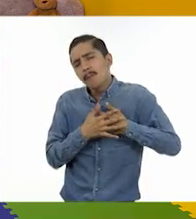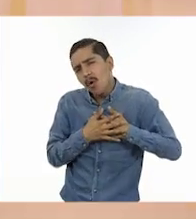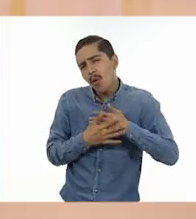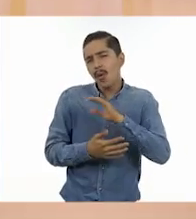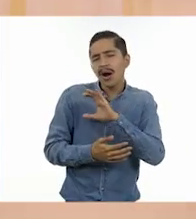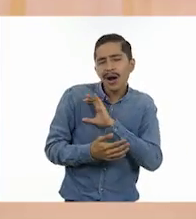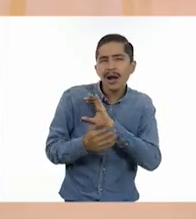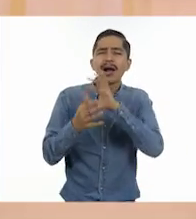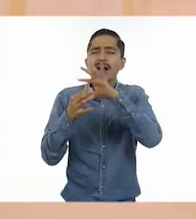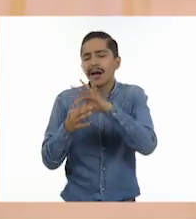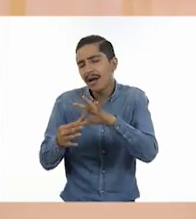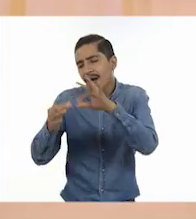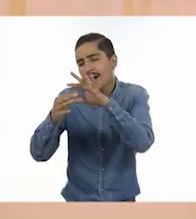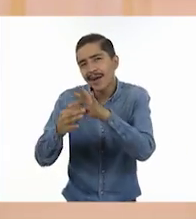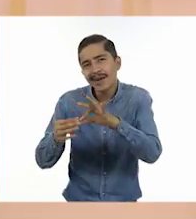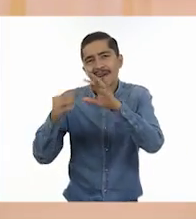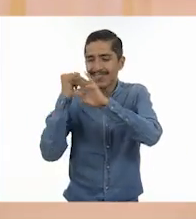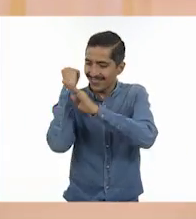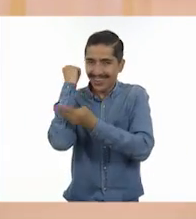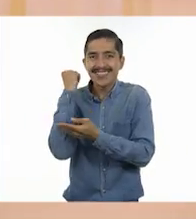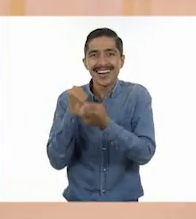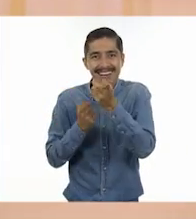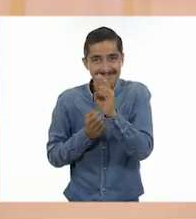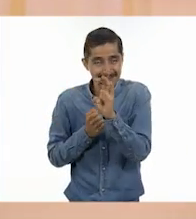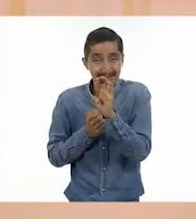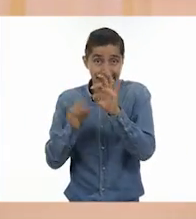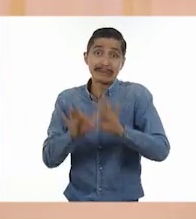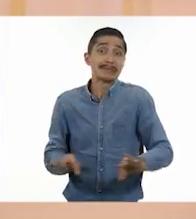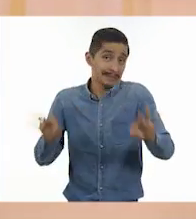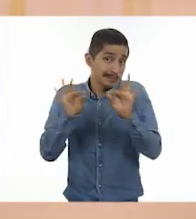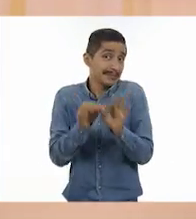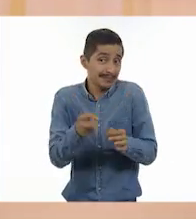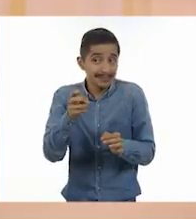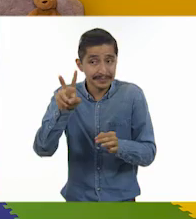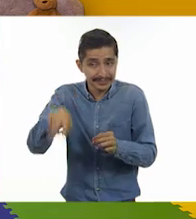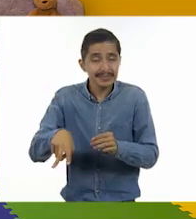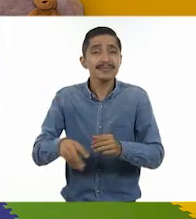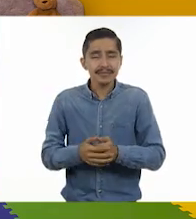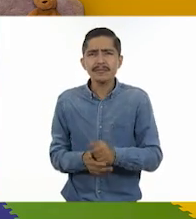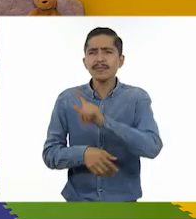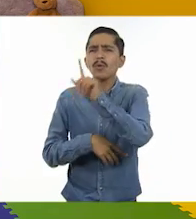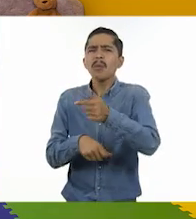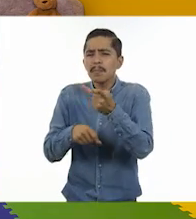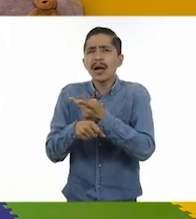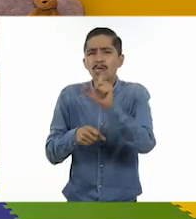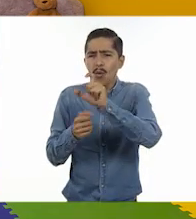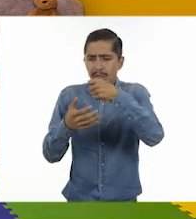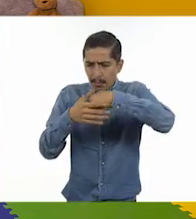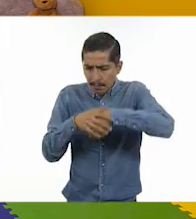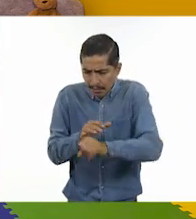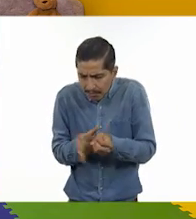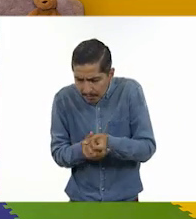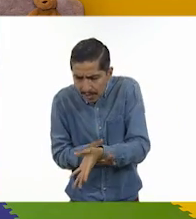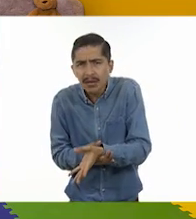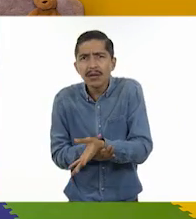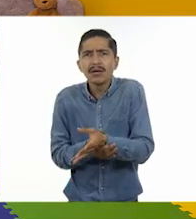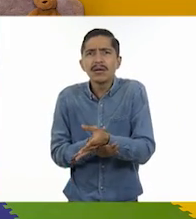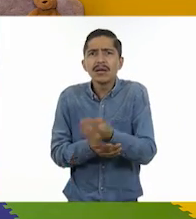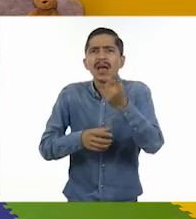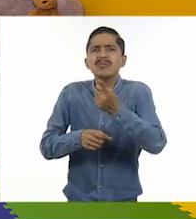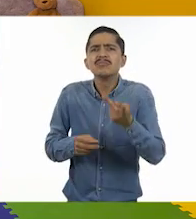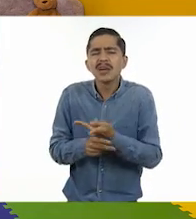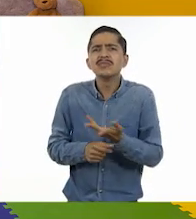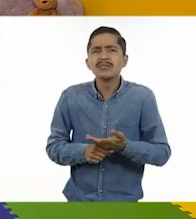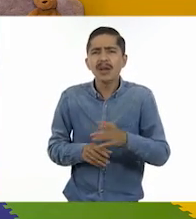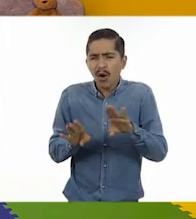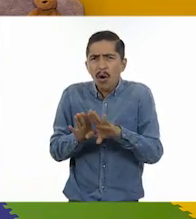cálida. Qué importante es esto que mencionas. Pero, ¿qué sucede después del nacimiento? ¿Cómo se continúa